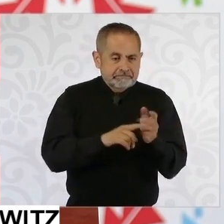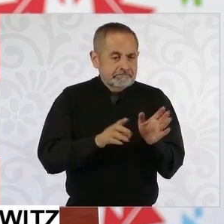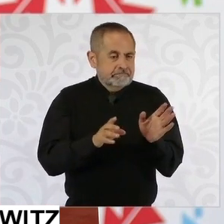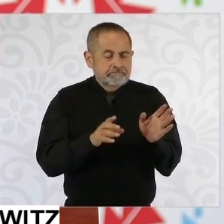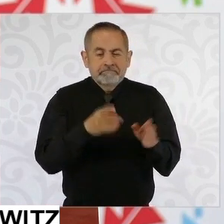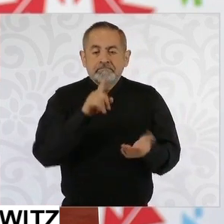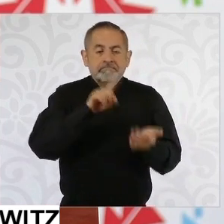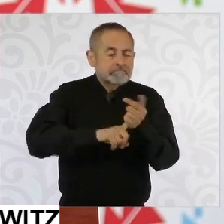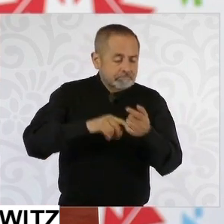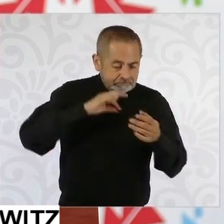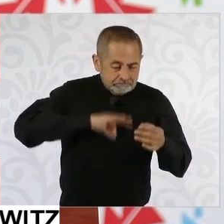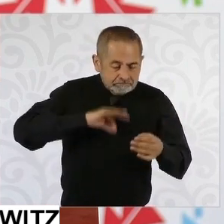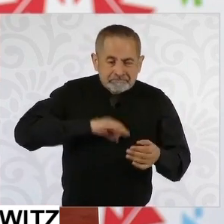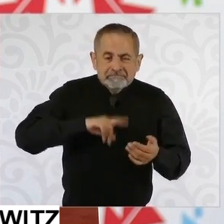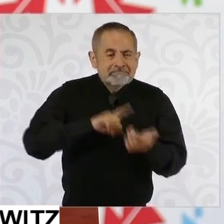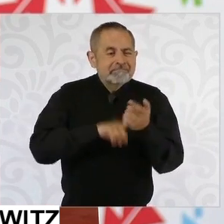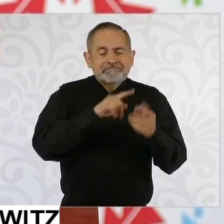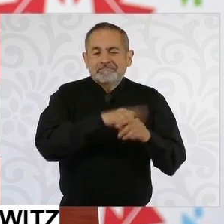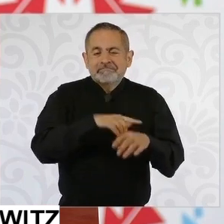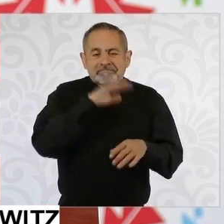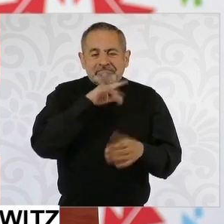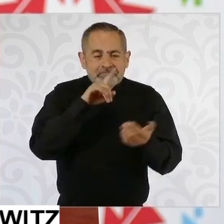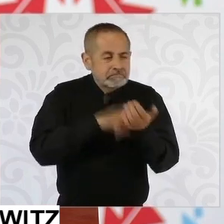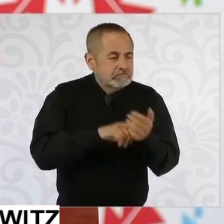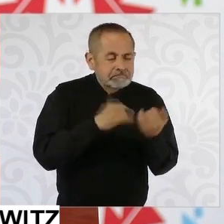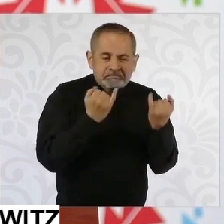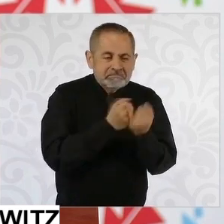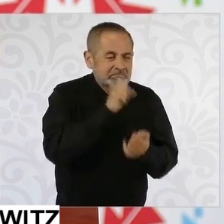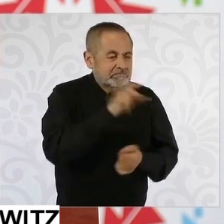microorganismos que mostraban además las